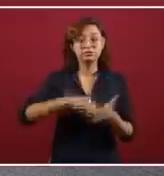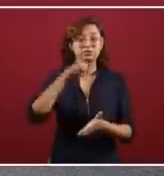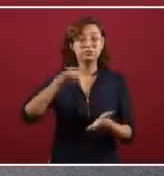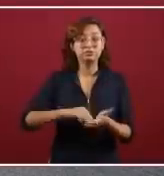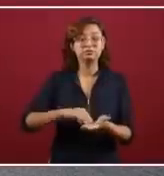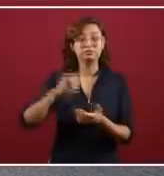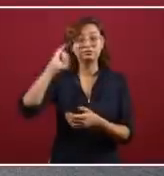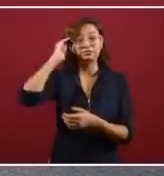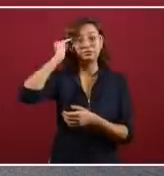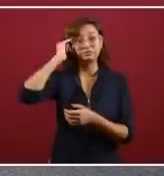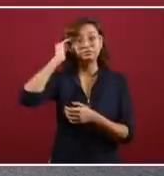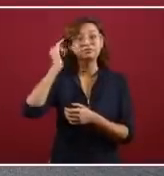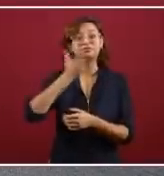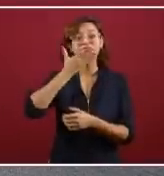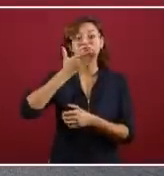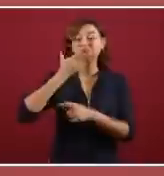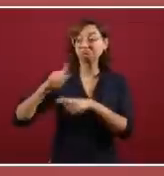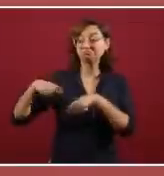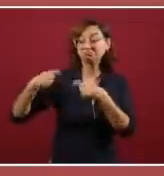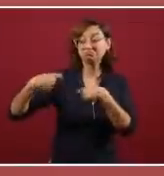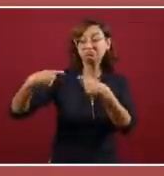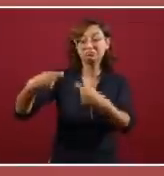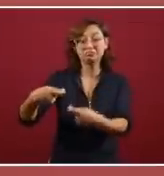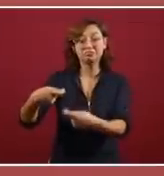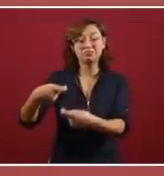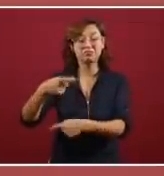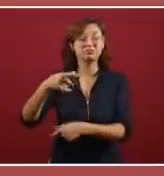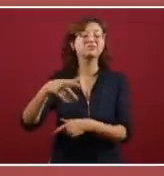y costumbres de Oaxaca.